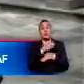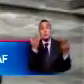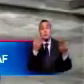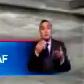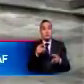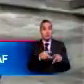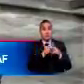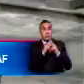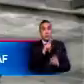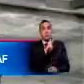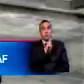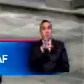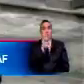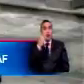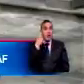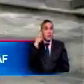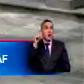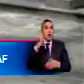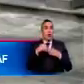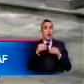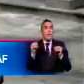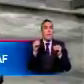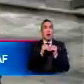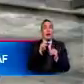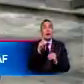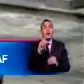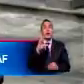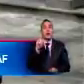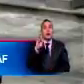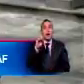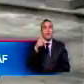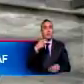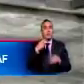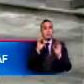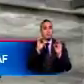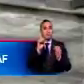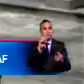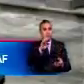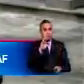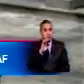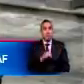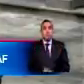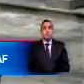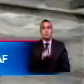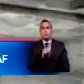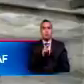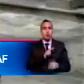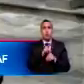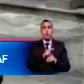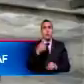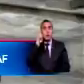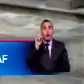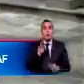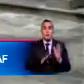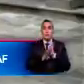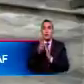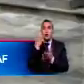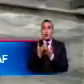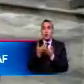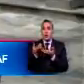un crédito por 250 millones de dólares por parte de la cas de libre disponibilidad los cuales serán utilizados para la reactivación